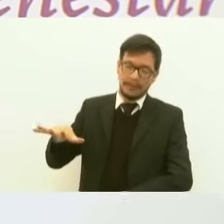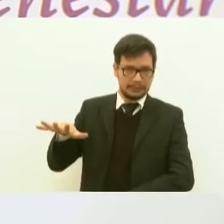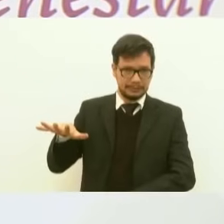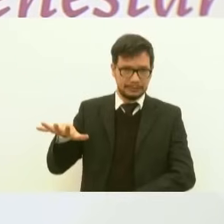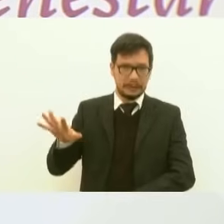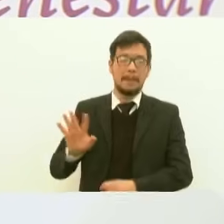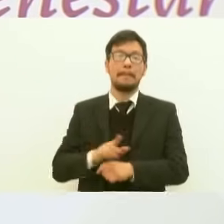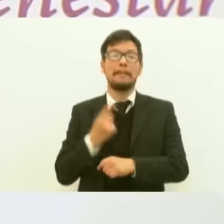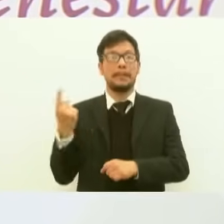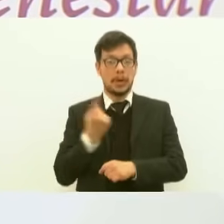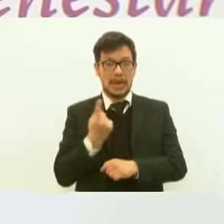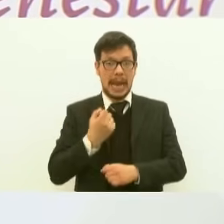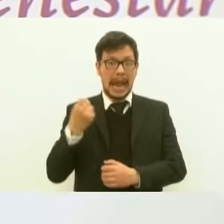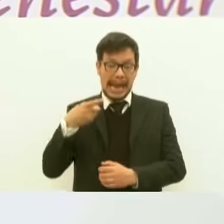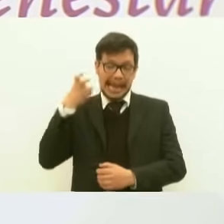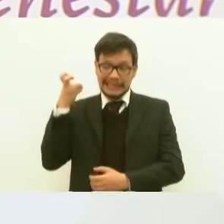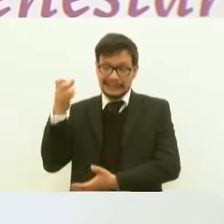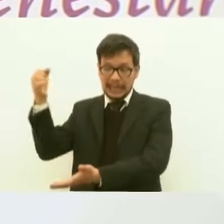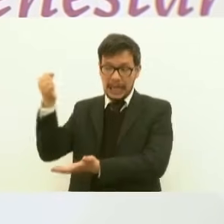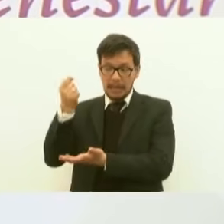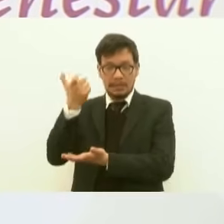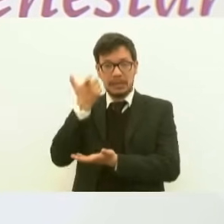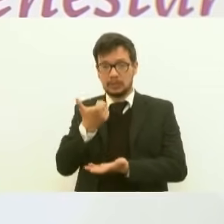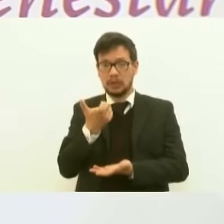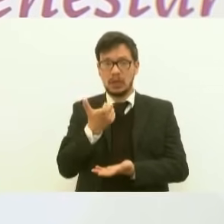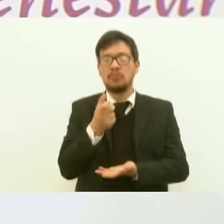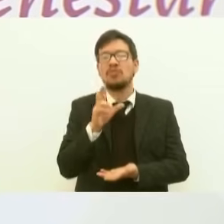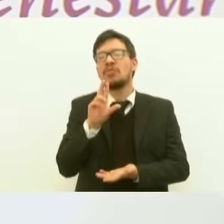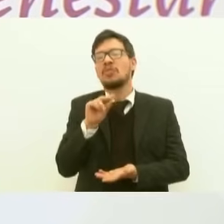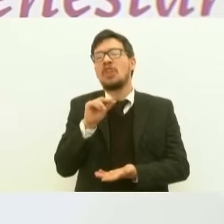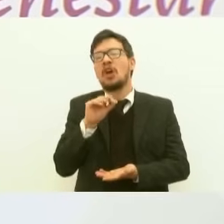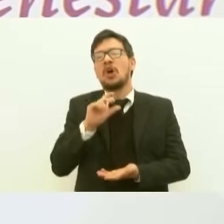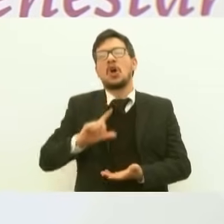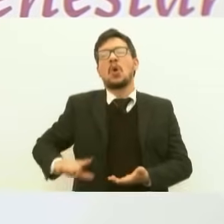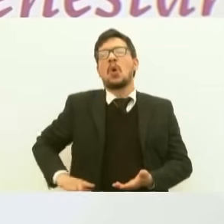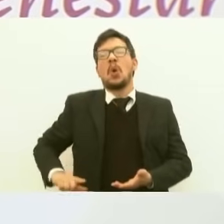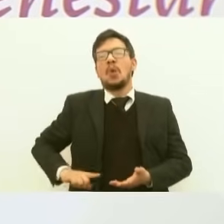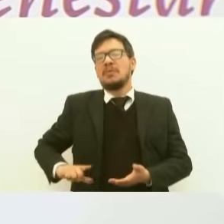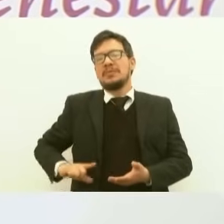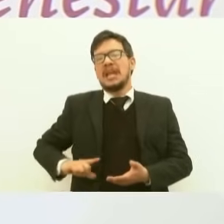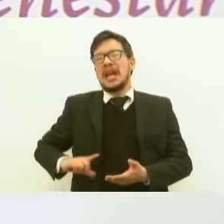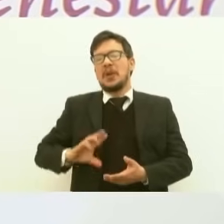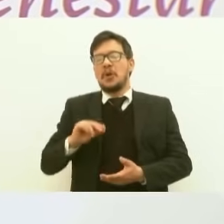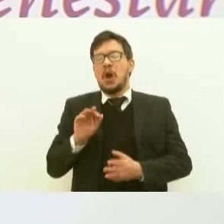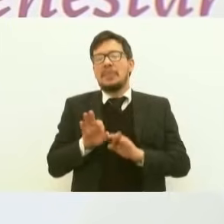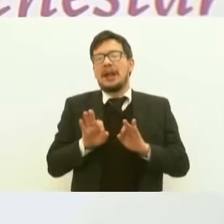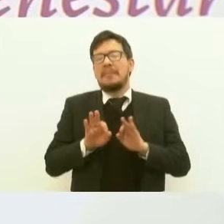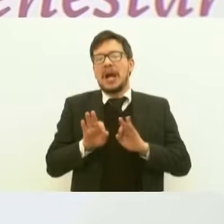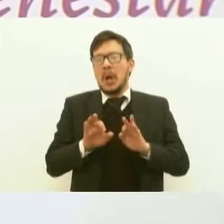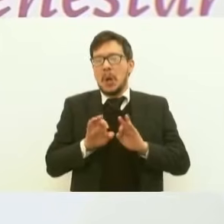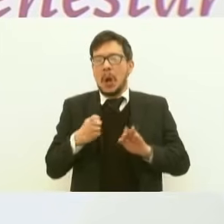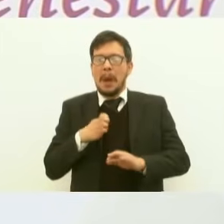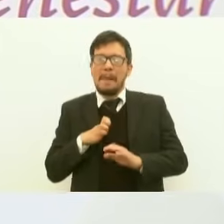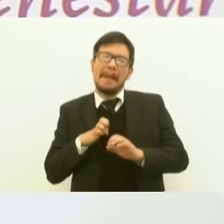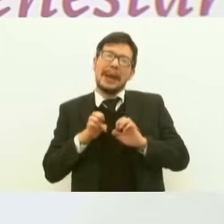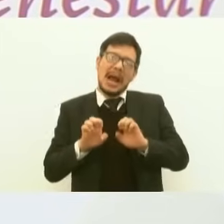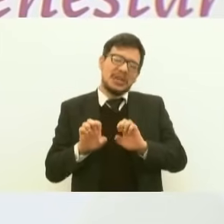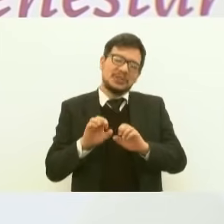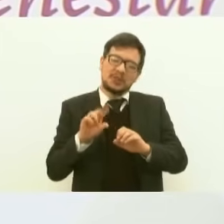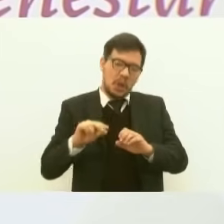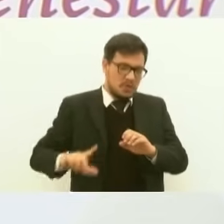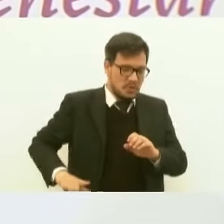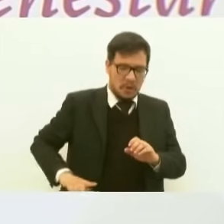Porque el presupuesto no es de los funcionarios, no es de nosotros, no es del gobierno.